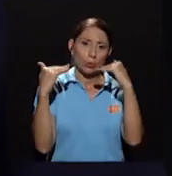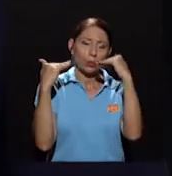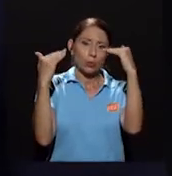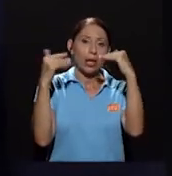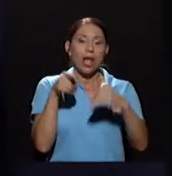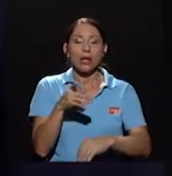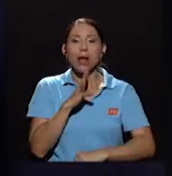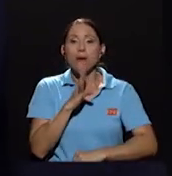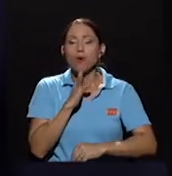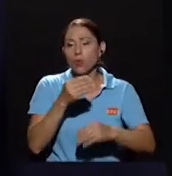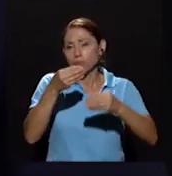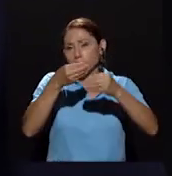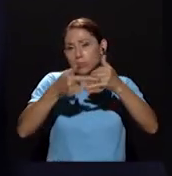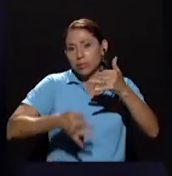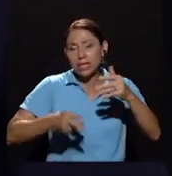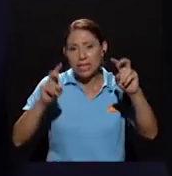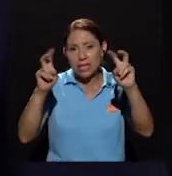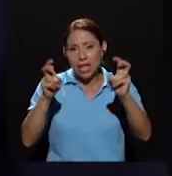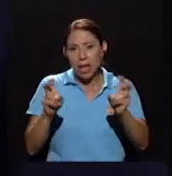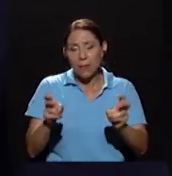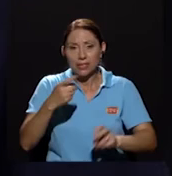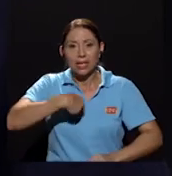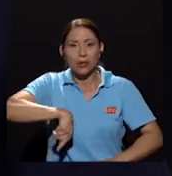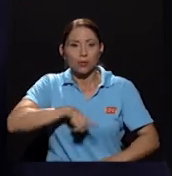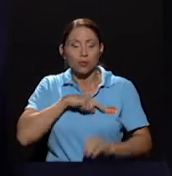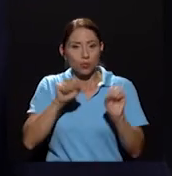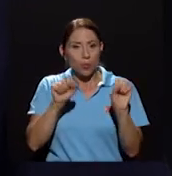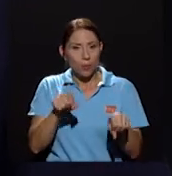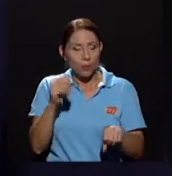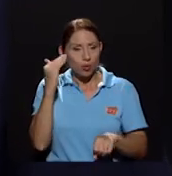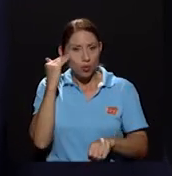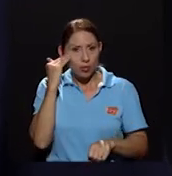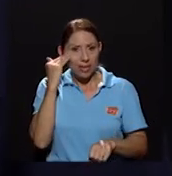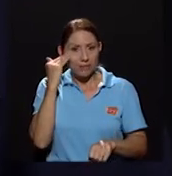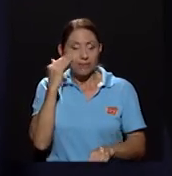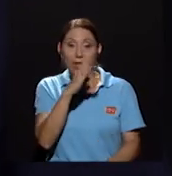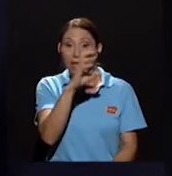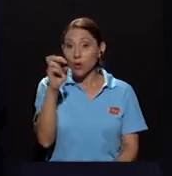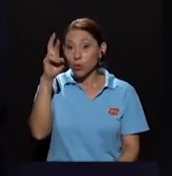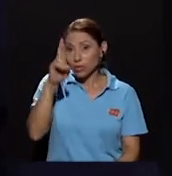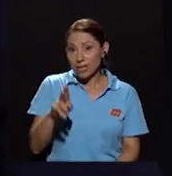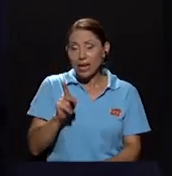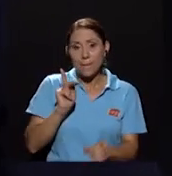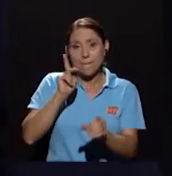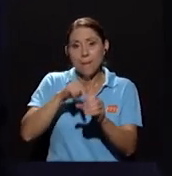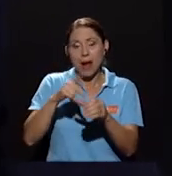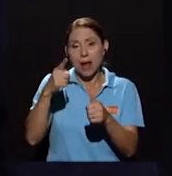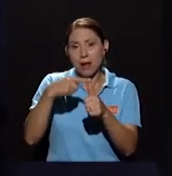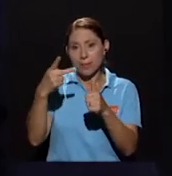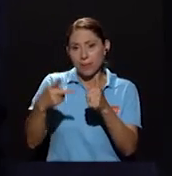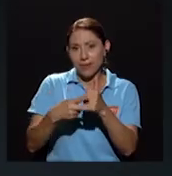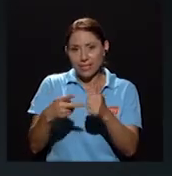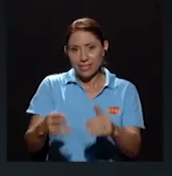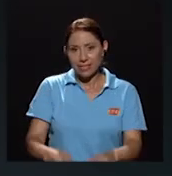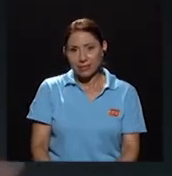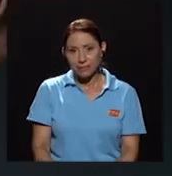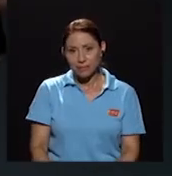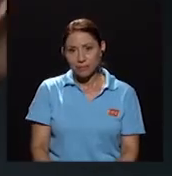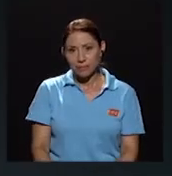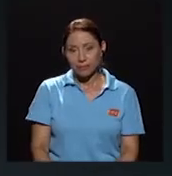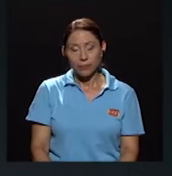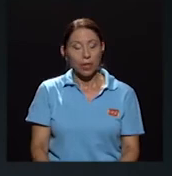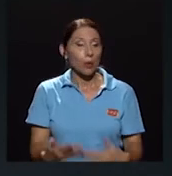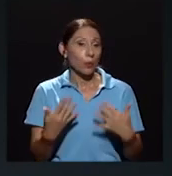de temas que pudimos conocer y costa rica a participar por primera vez pues estupendo